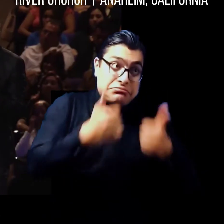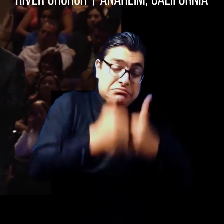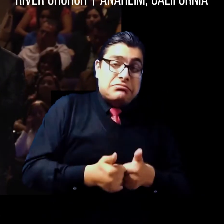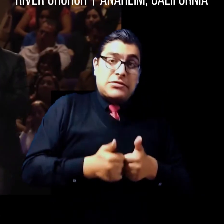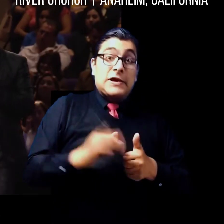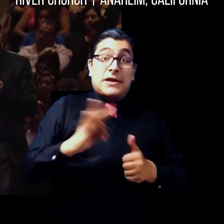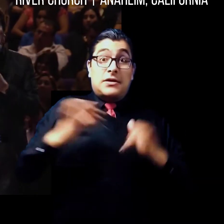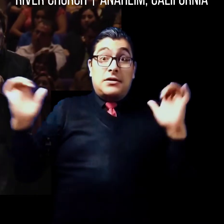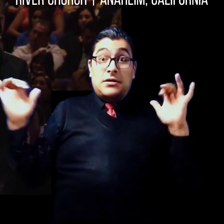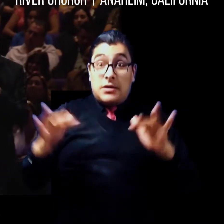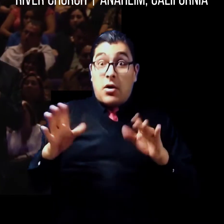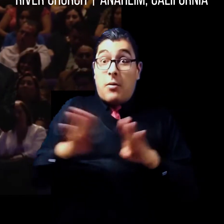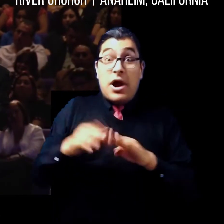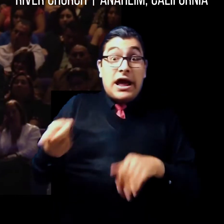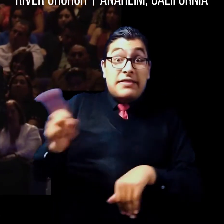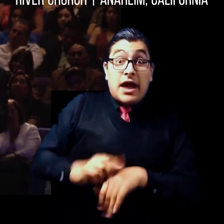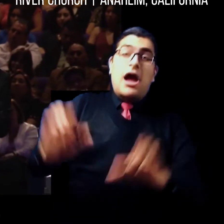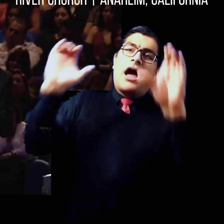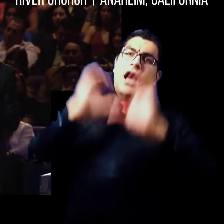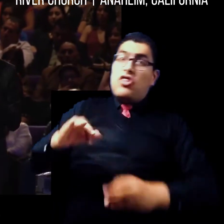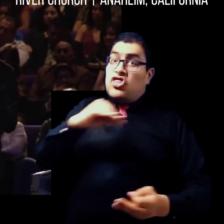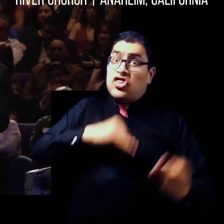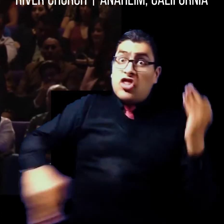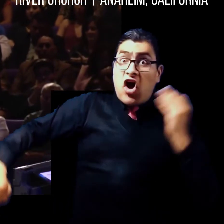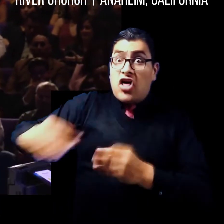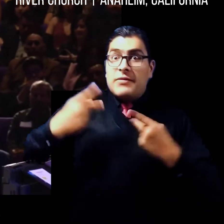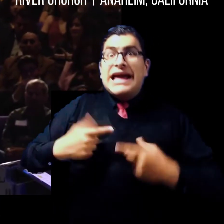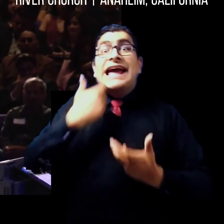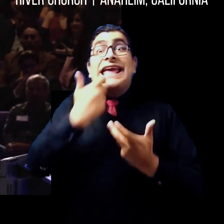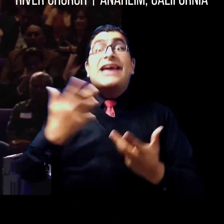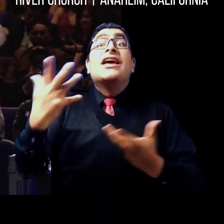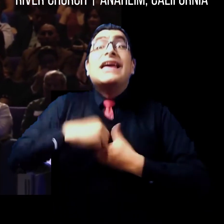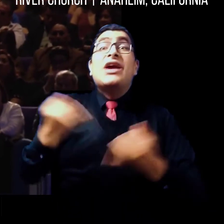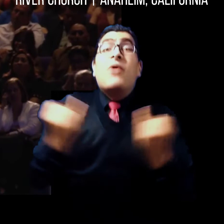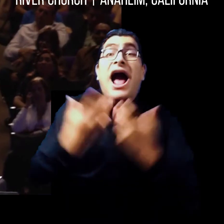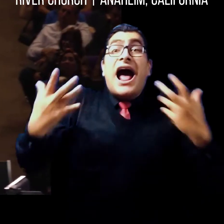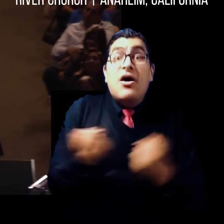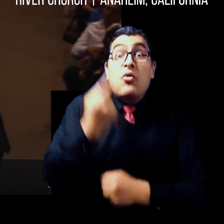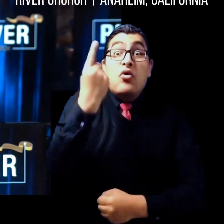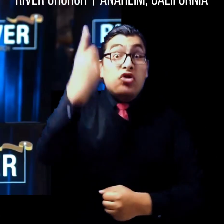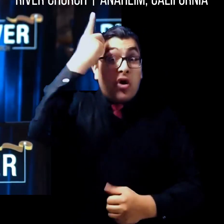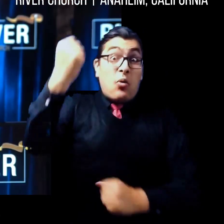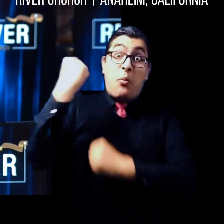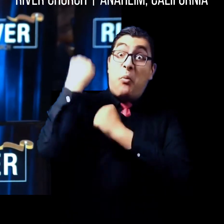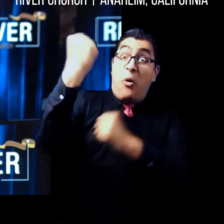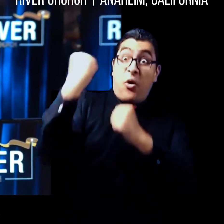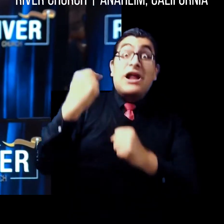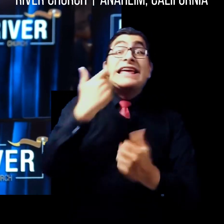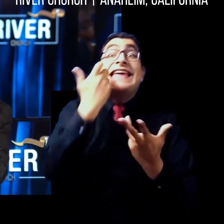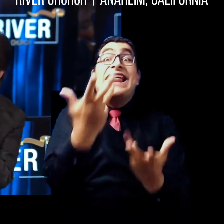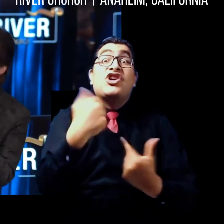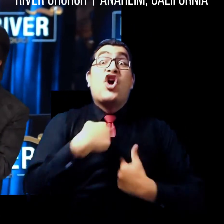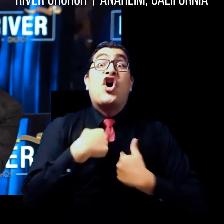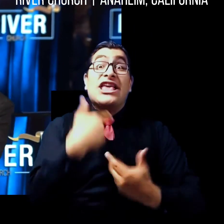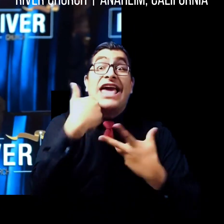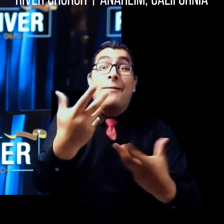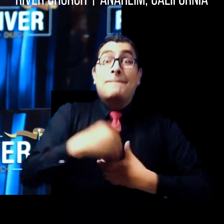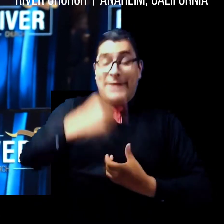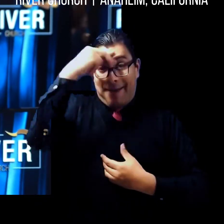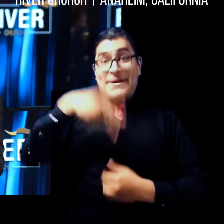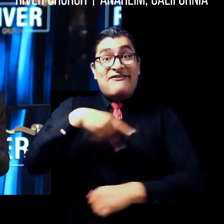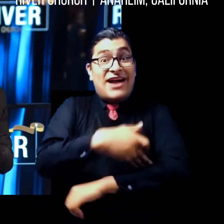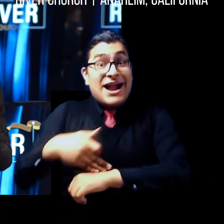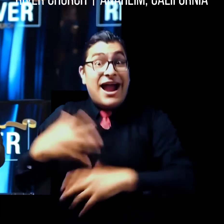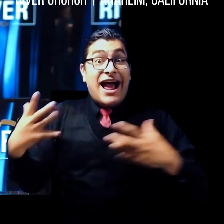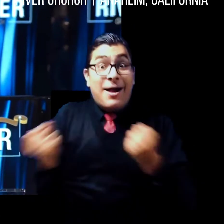es que hubo una reunión de adoración aquella noche y que todo el mundo quiso ser salvo, porque un Dios así tú lo quieres tener para ti, para tu